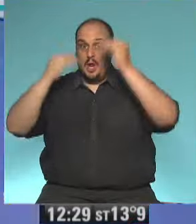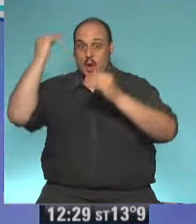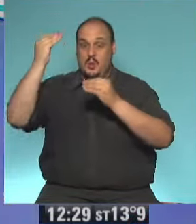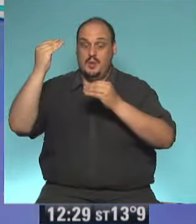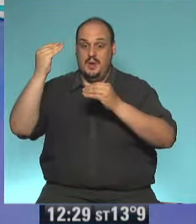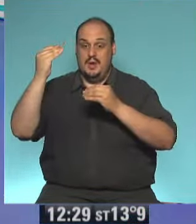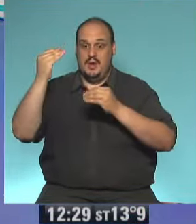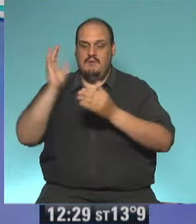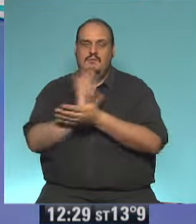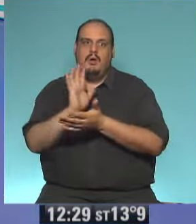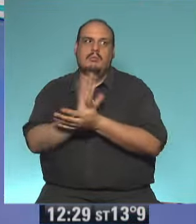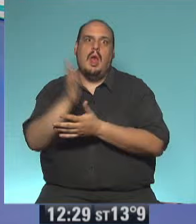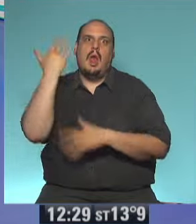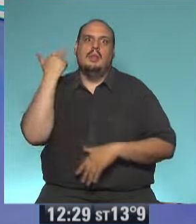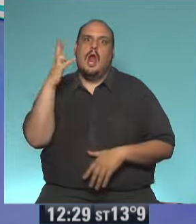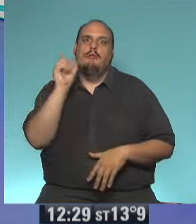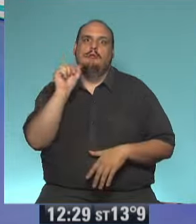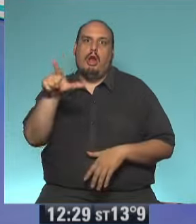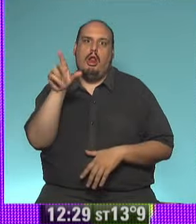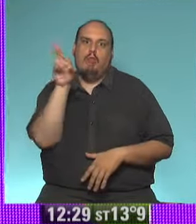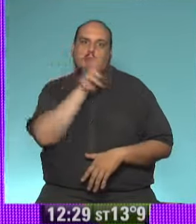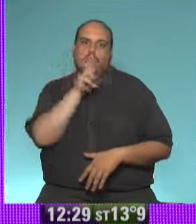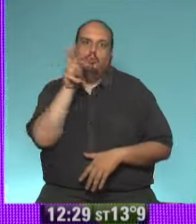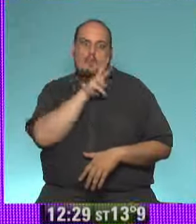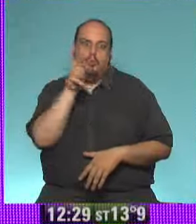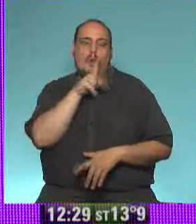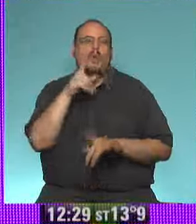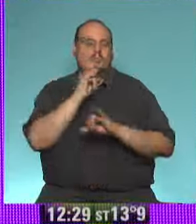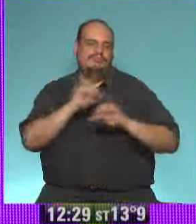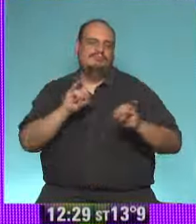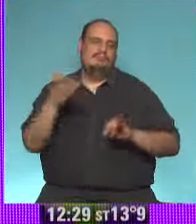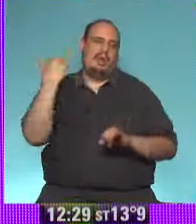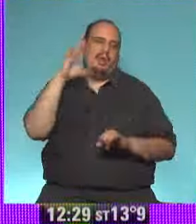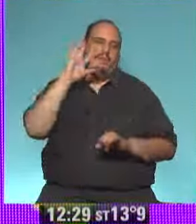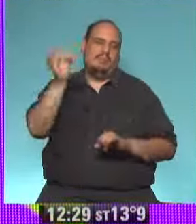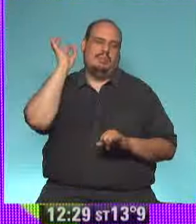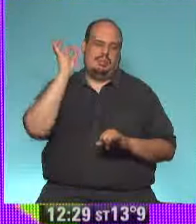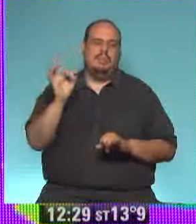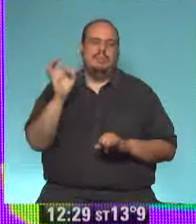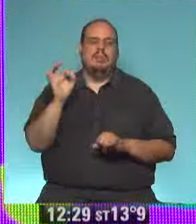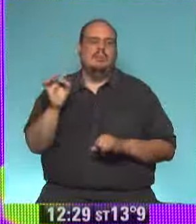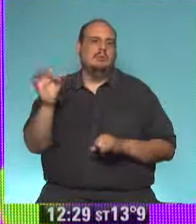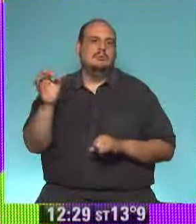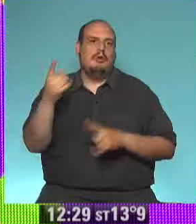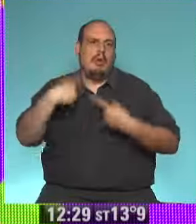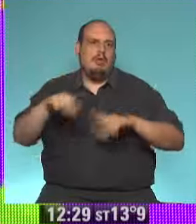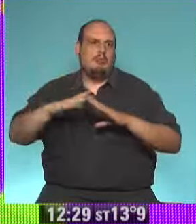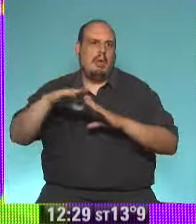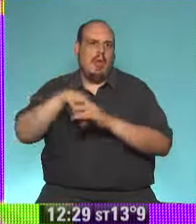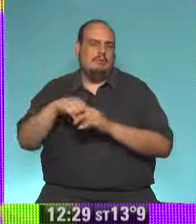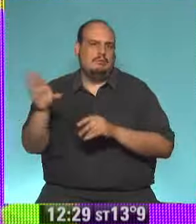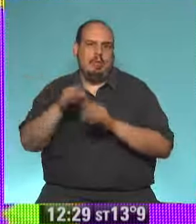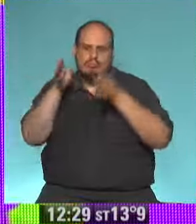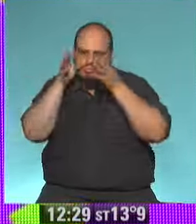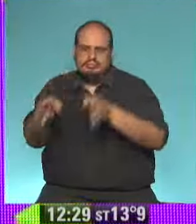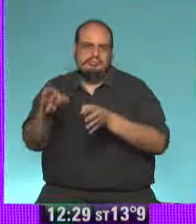Claro, ¿no? Como el rol de la mujer, sí, que en las publicidades se nota mucho y cómo estaba puesto en la antigüedad. Y nosotros vamos a ver un poco,